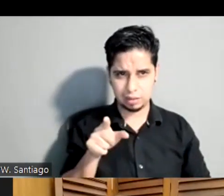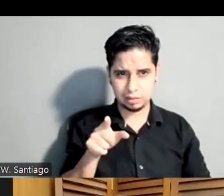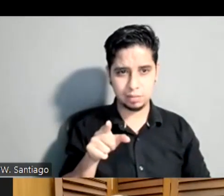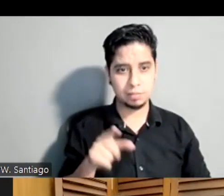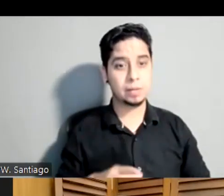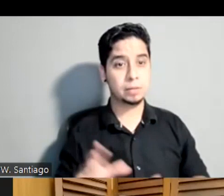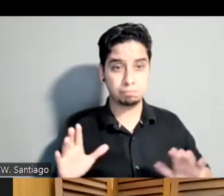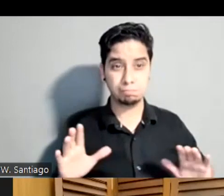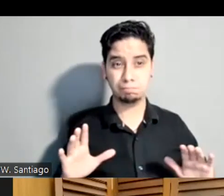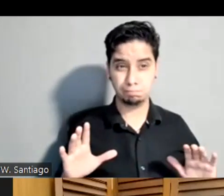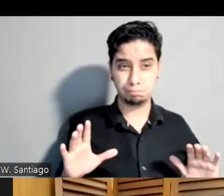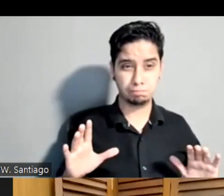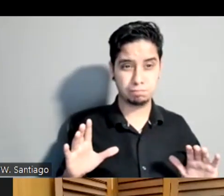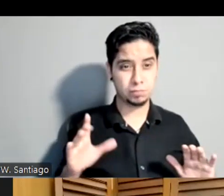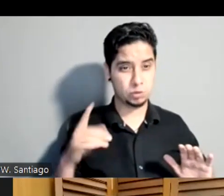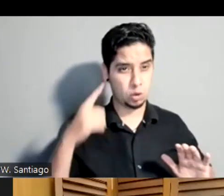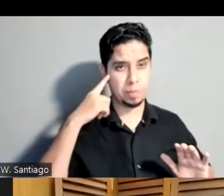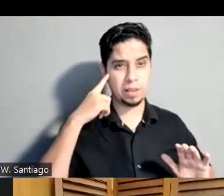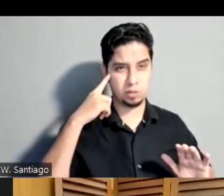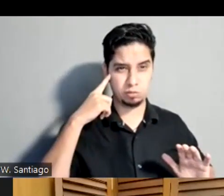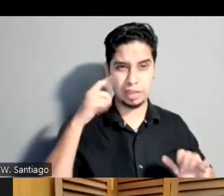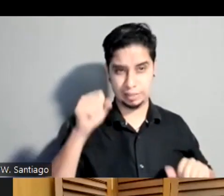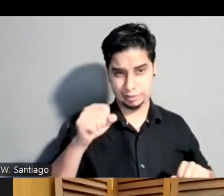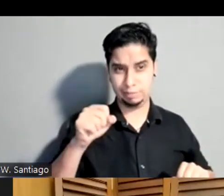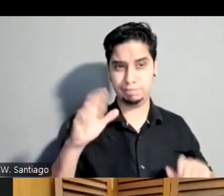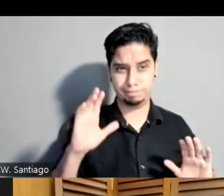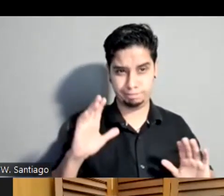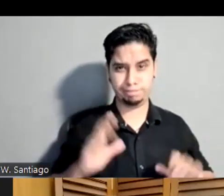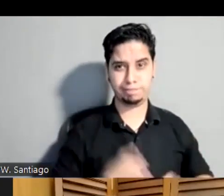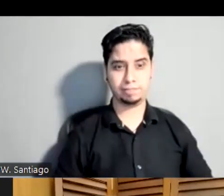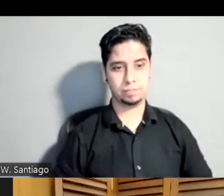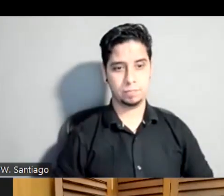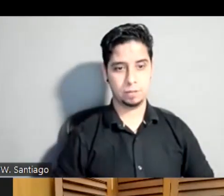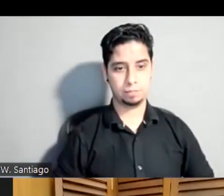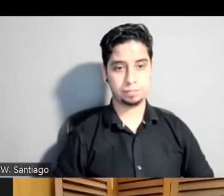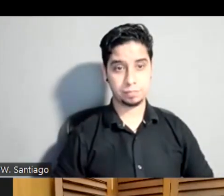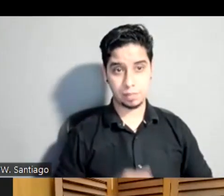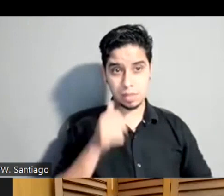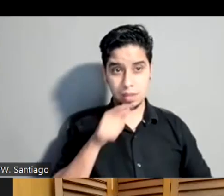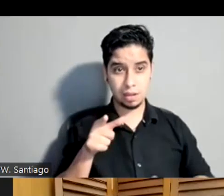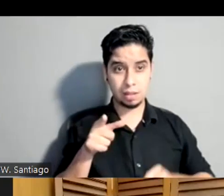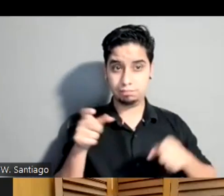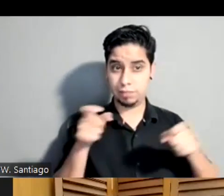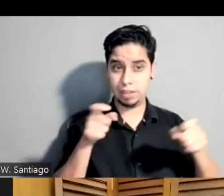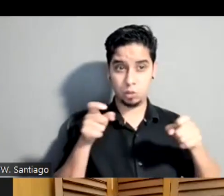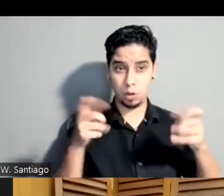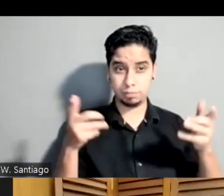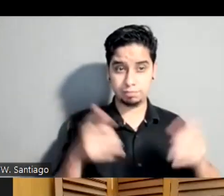Mientras, yo pienso que mientras Lucy estuvo en este plano. Sí, ella la hizo toda. Sí. Ella la hizo toda.